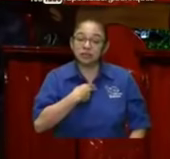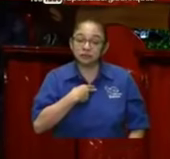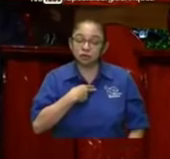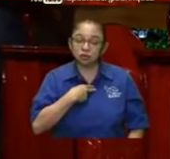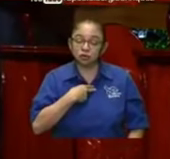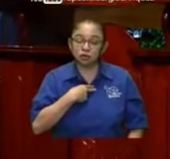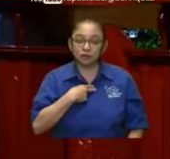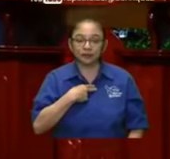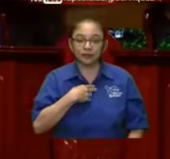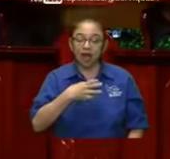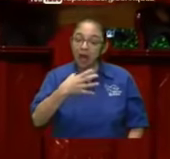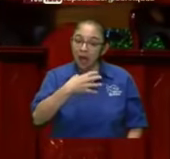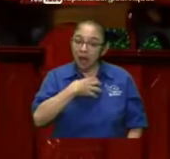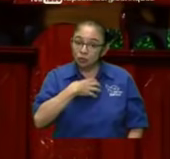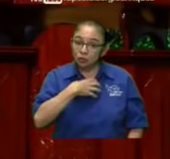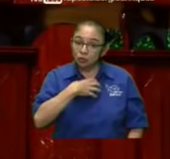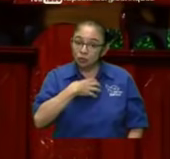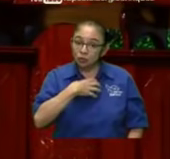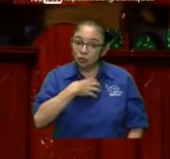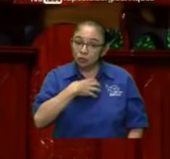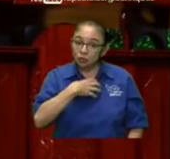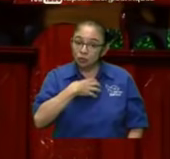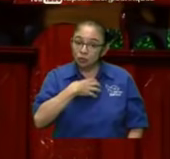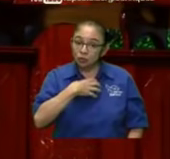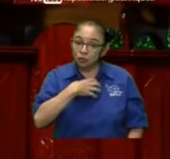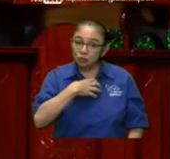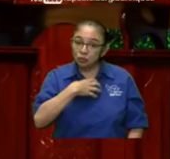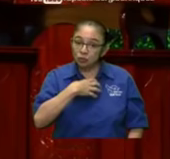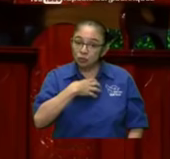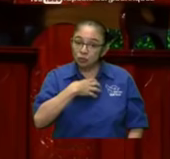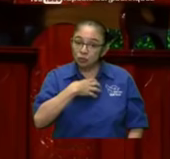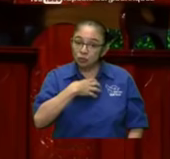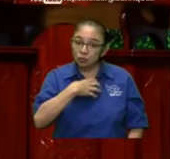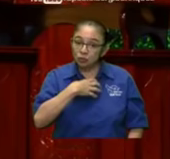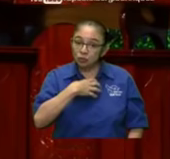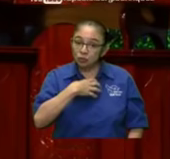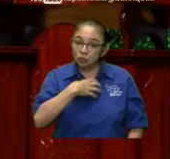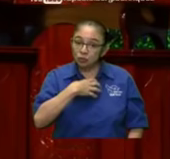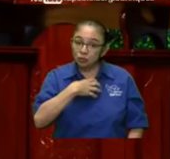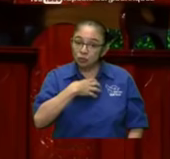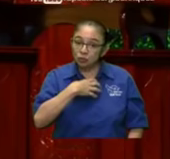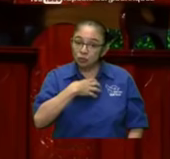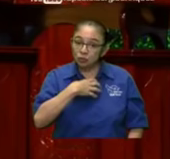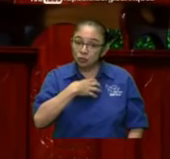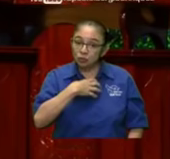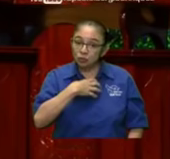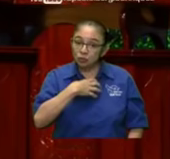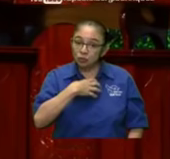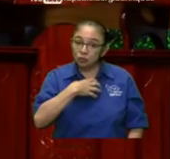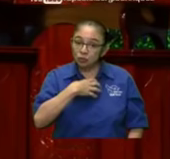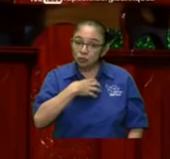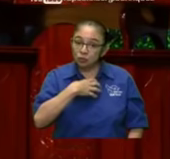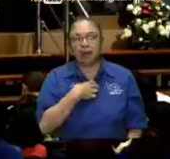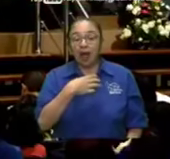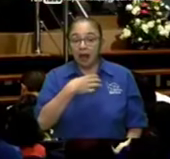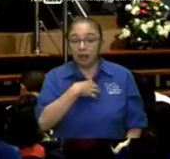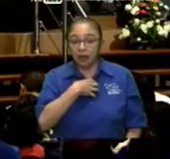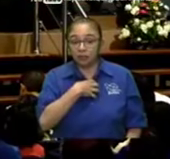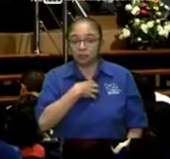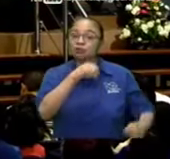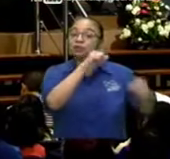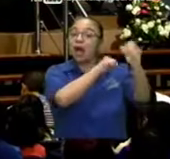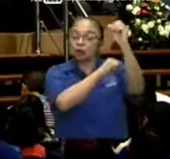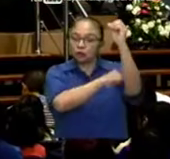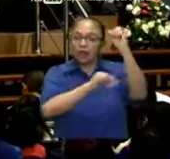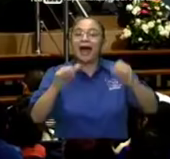Dominio propio. Dominio propio, hermano. Cuando uno tiene autoridad, ¿a qué?